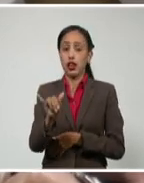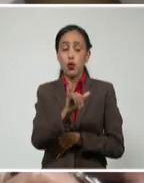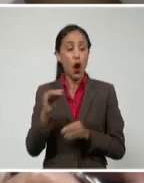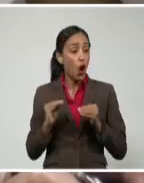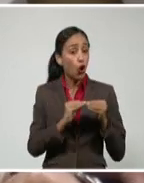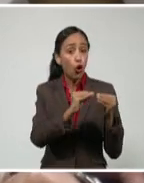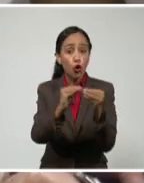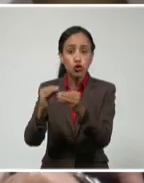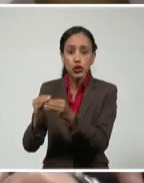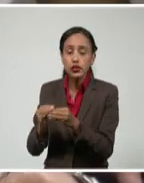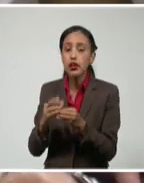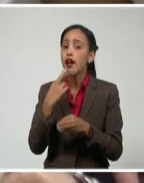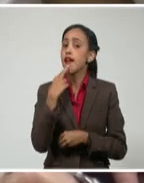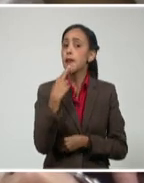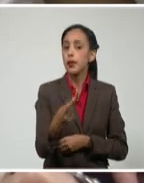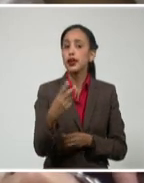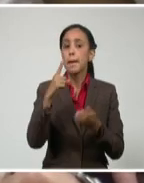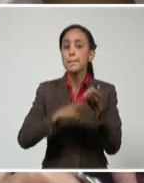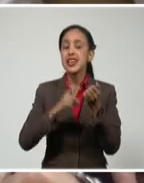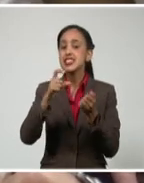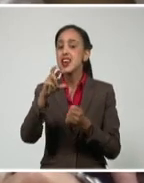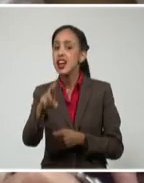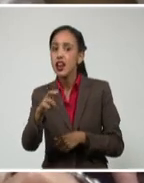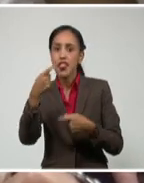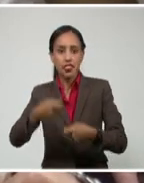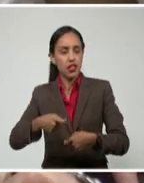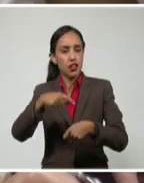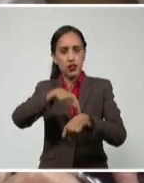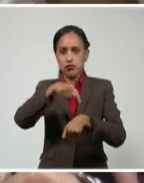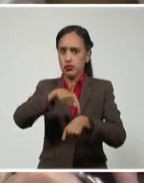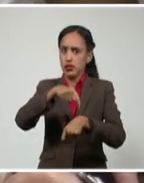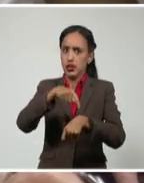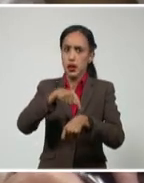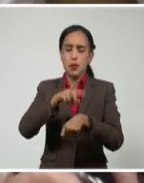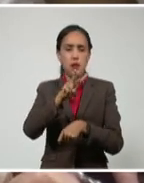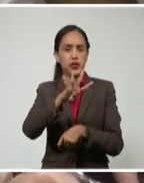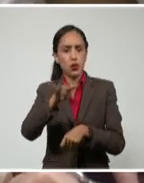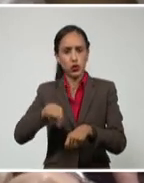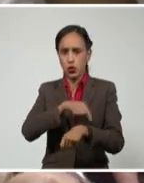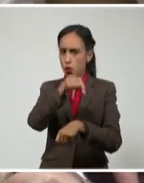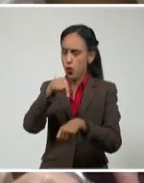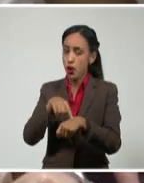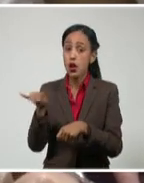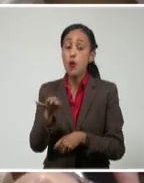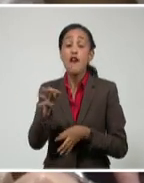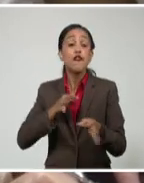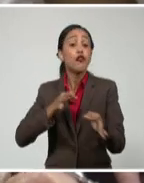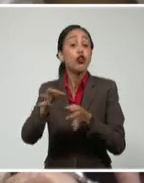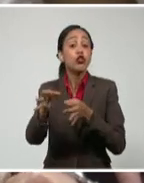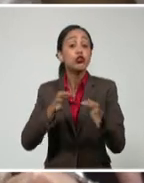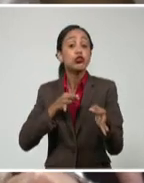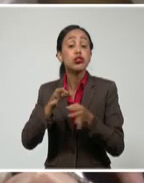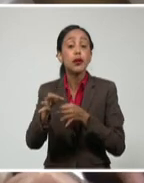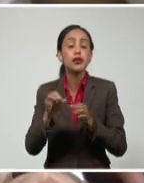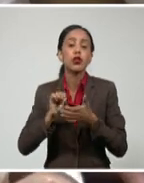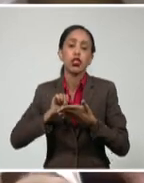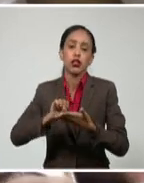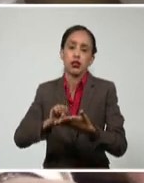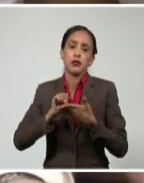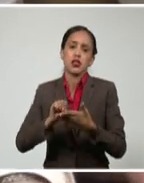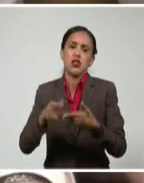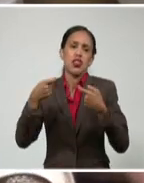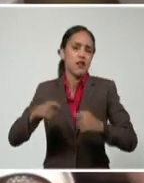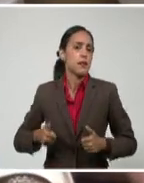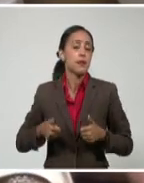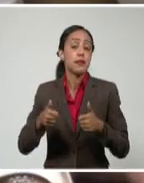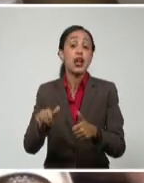de los PCR en 24 horas, la utilización de las herramientas epidemiológicas y el funcionamiento de las redes de servicios, así como el papel que